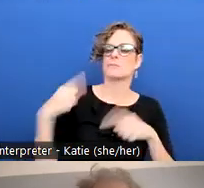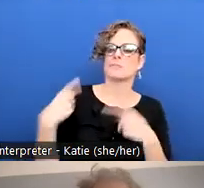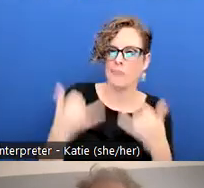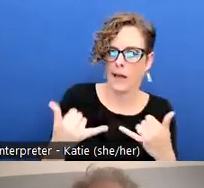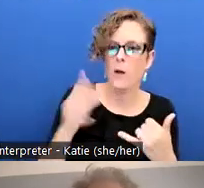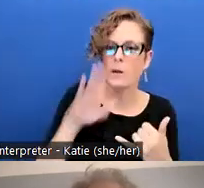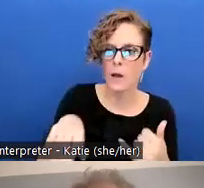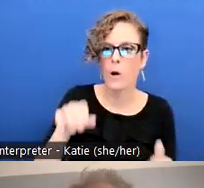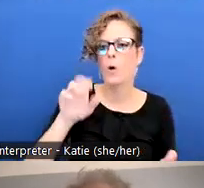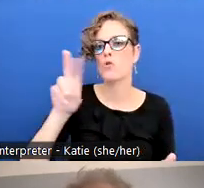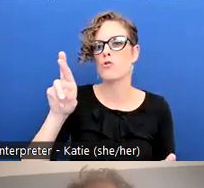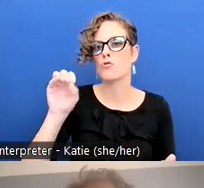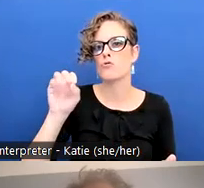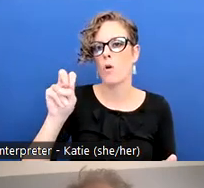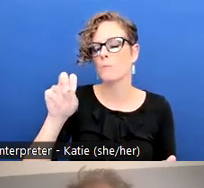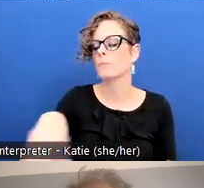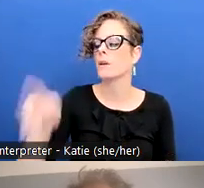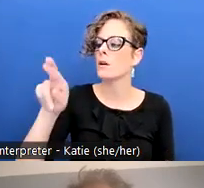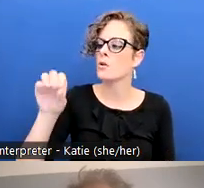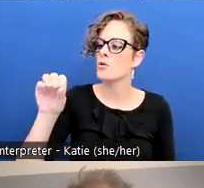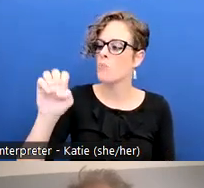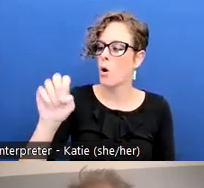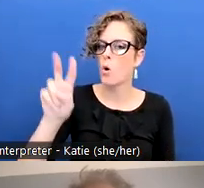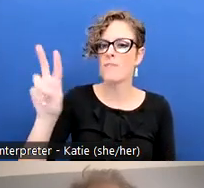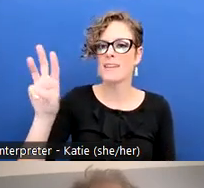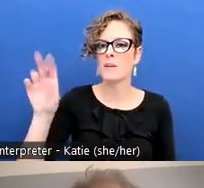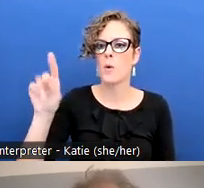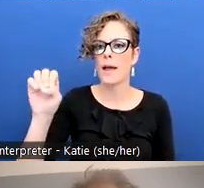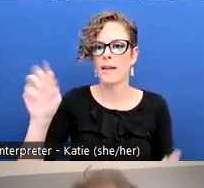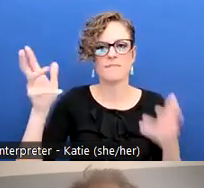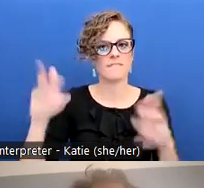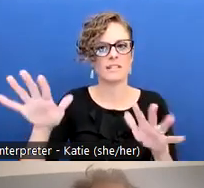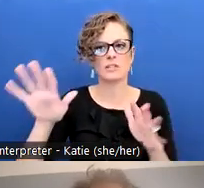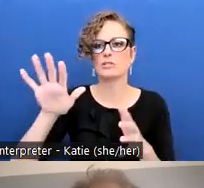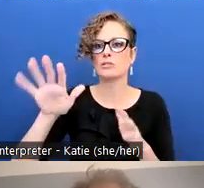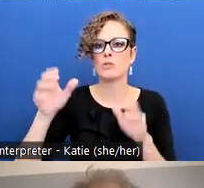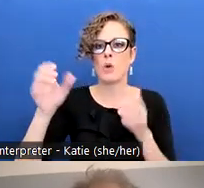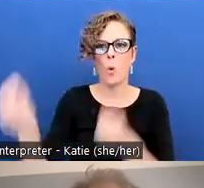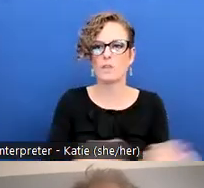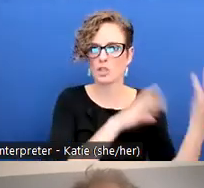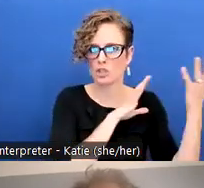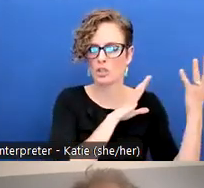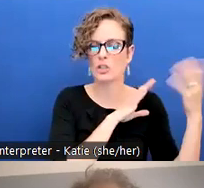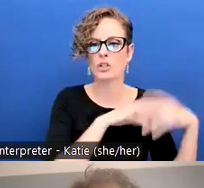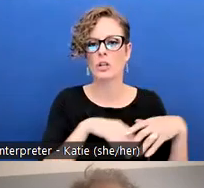que hemos visto cambios fuertes con el fin de